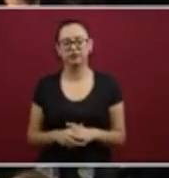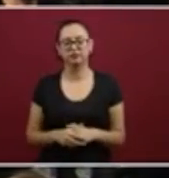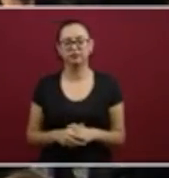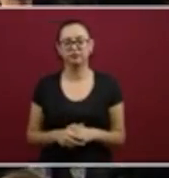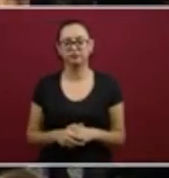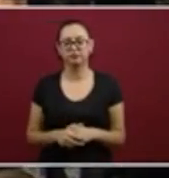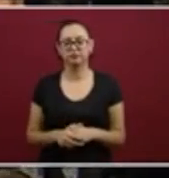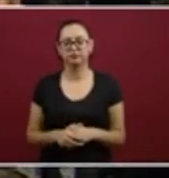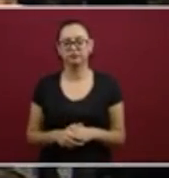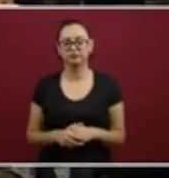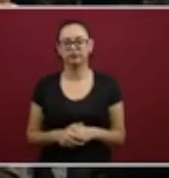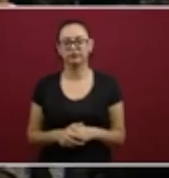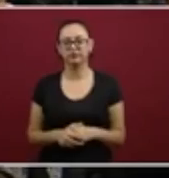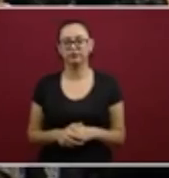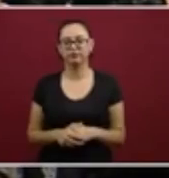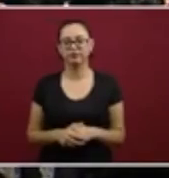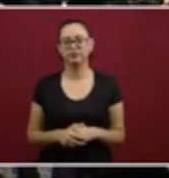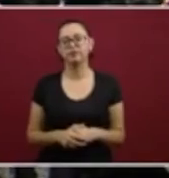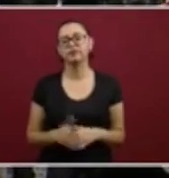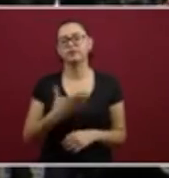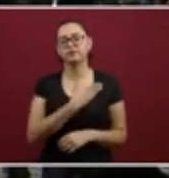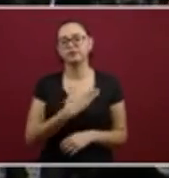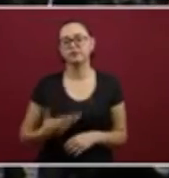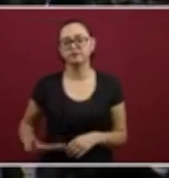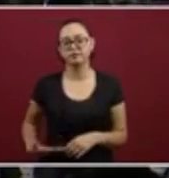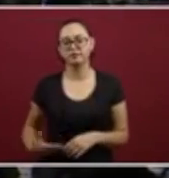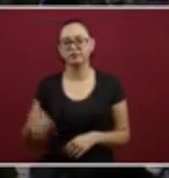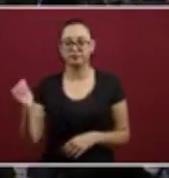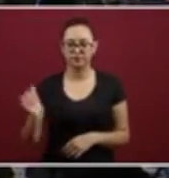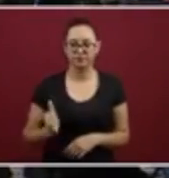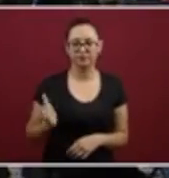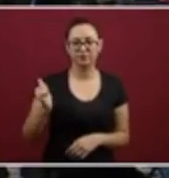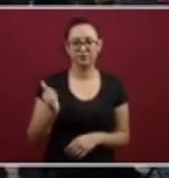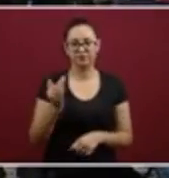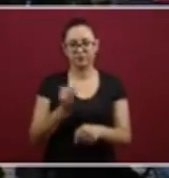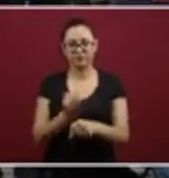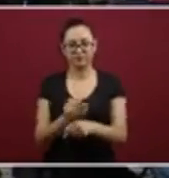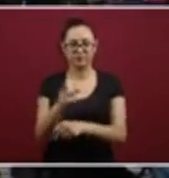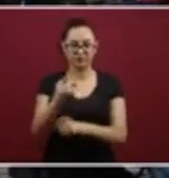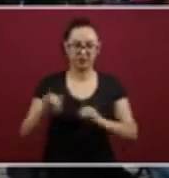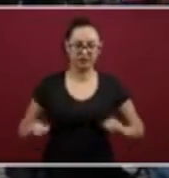Diarios Digitales de México. Señor presidente, aprovechando que está el instituto,